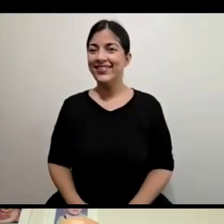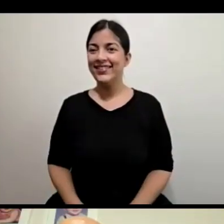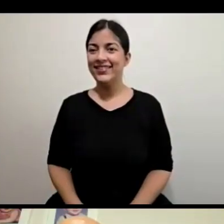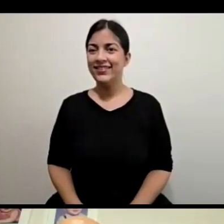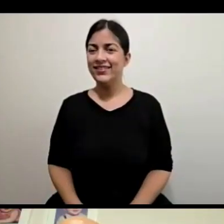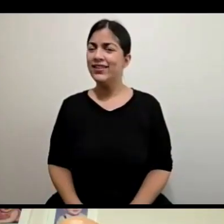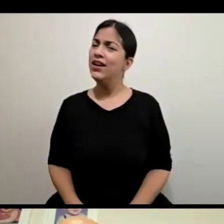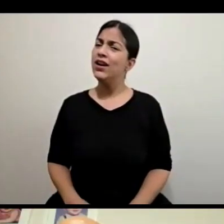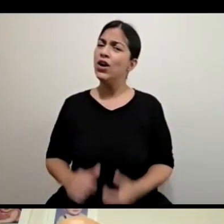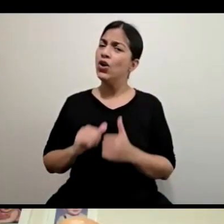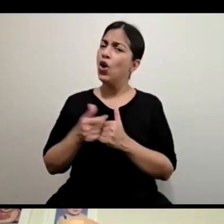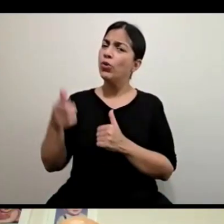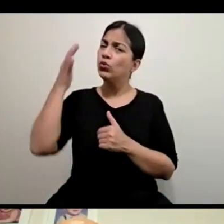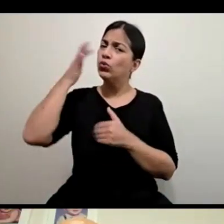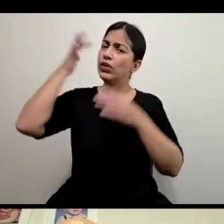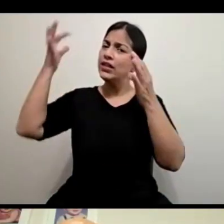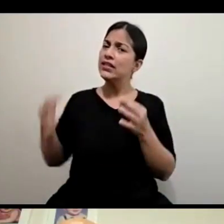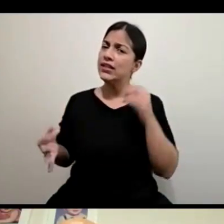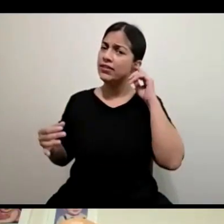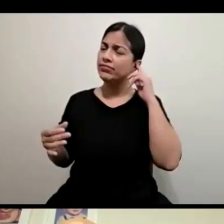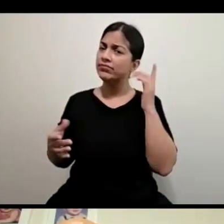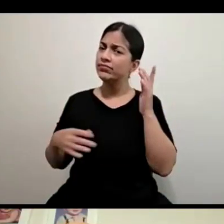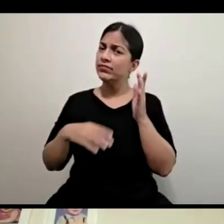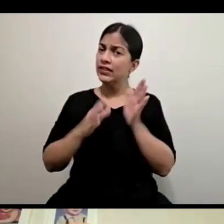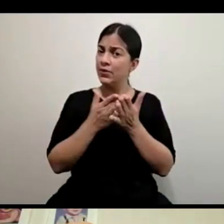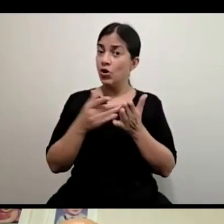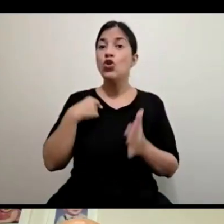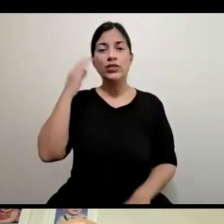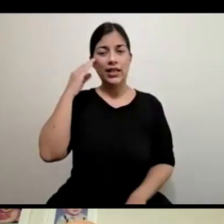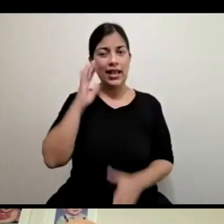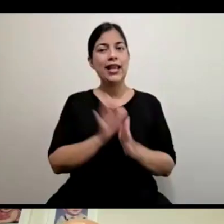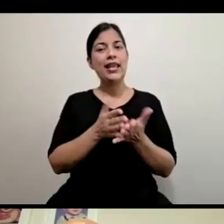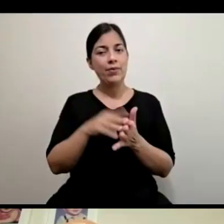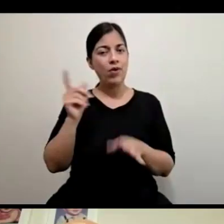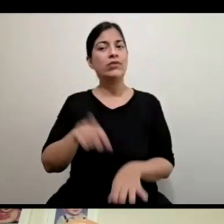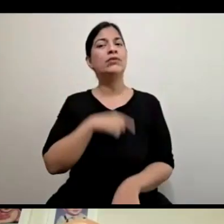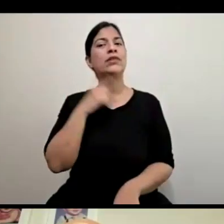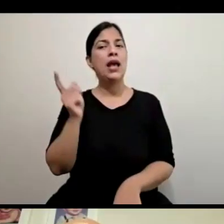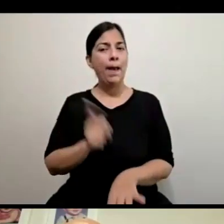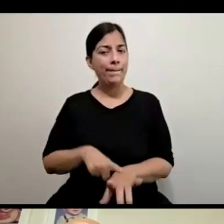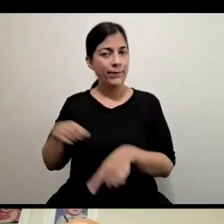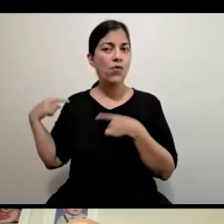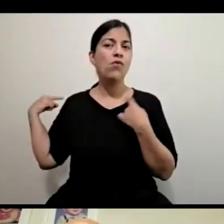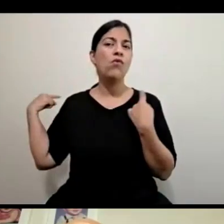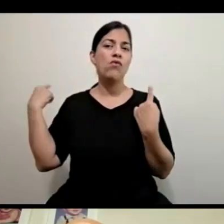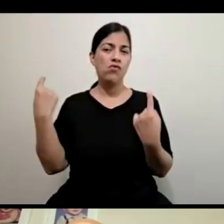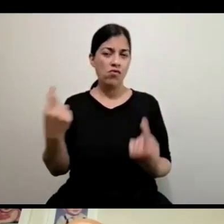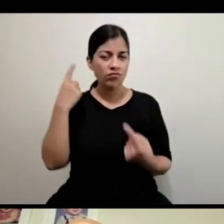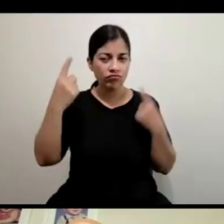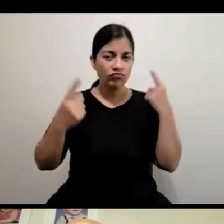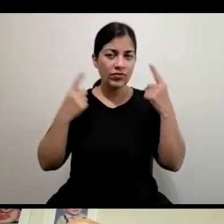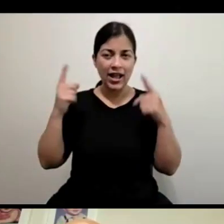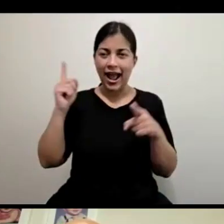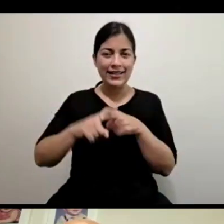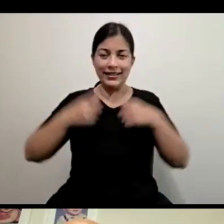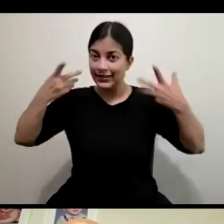¿cómo tú te decides hacer este libro? Pues yo sé que este libro venía, ¿verdad? Pensándose. Bueno,